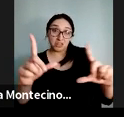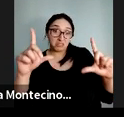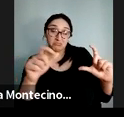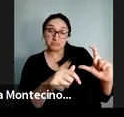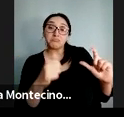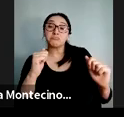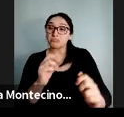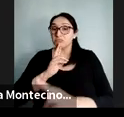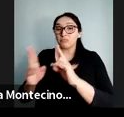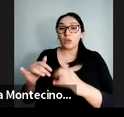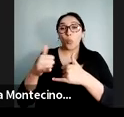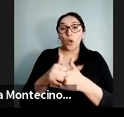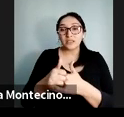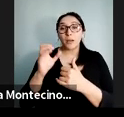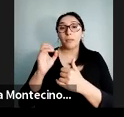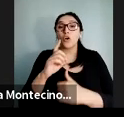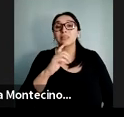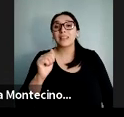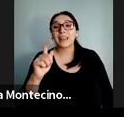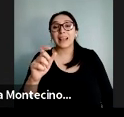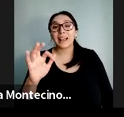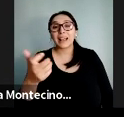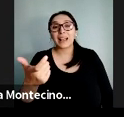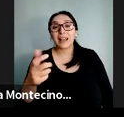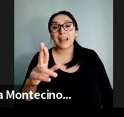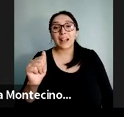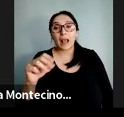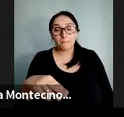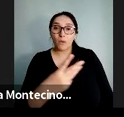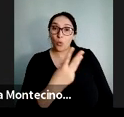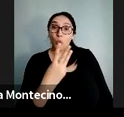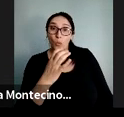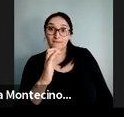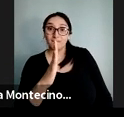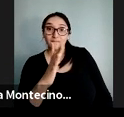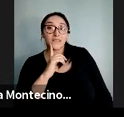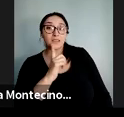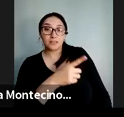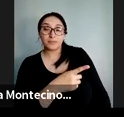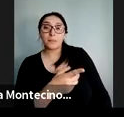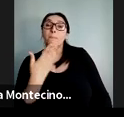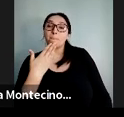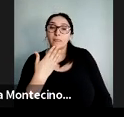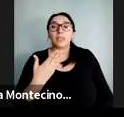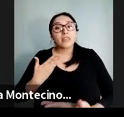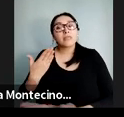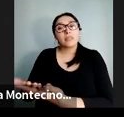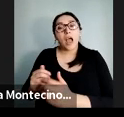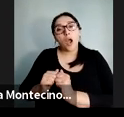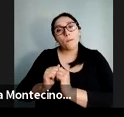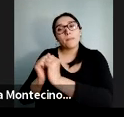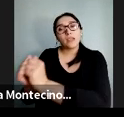a través de un WhatsApp o de un Telegram, tienen en su página web los números, y te dan un acompañamiento en los